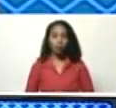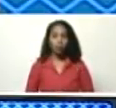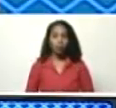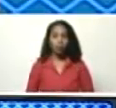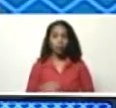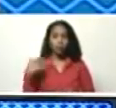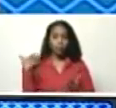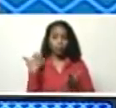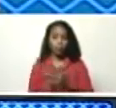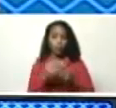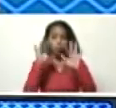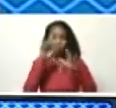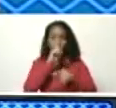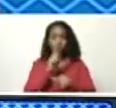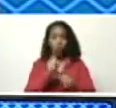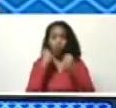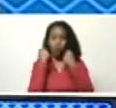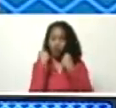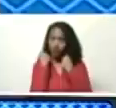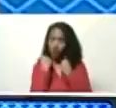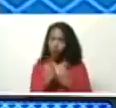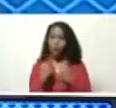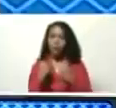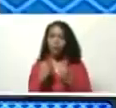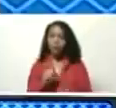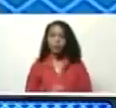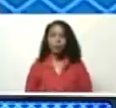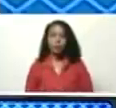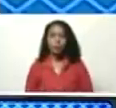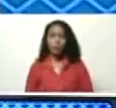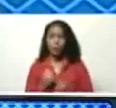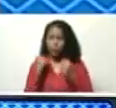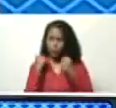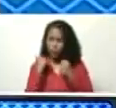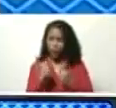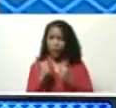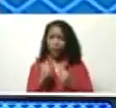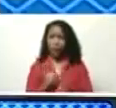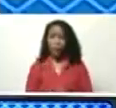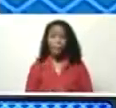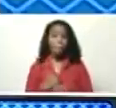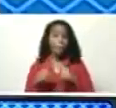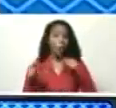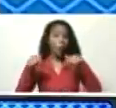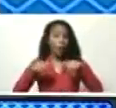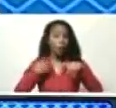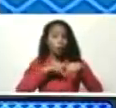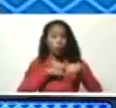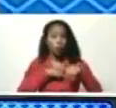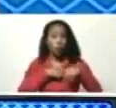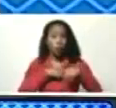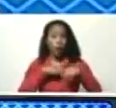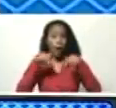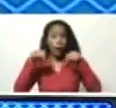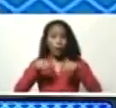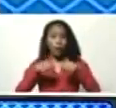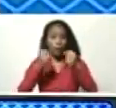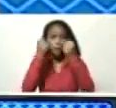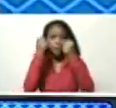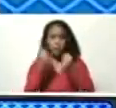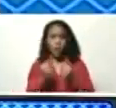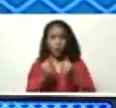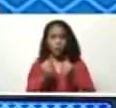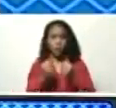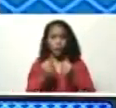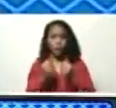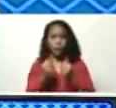Estos 9 años han sido intensos, duros, pero aquí hemos estado, mira, así,